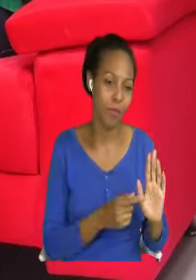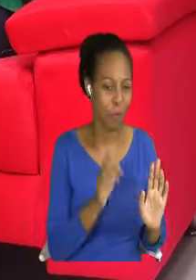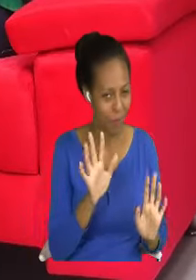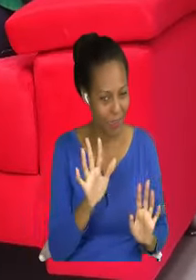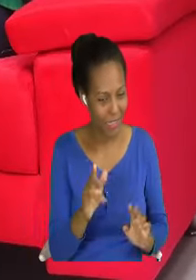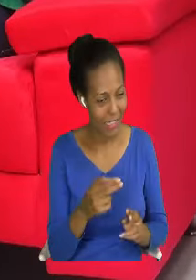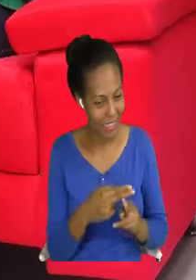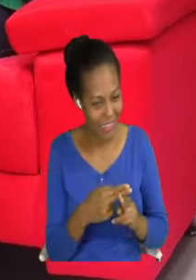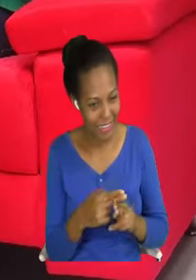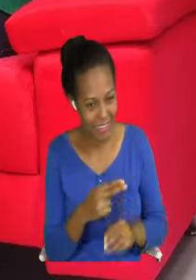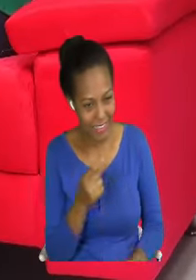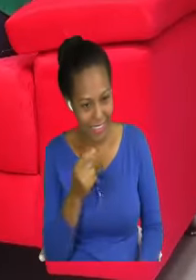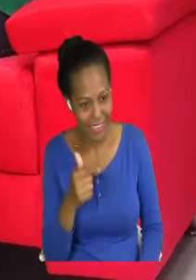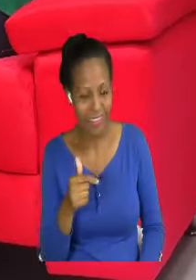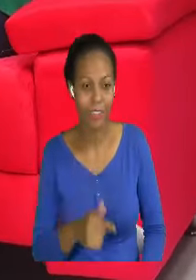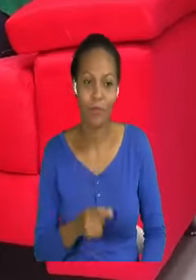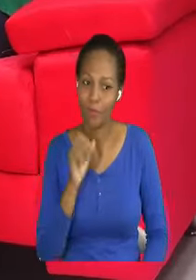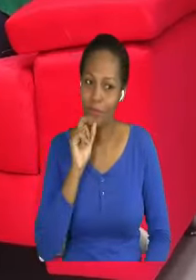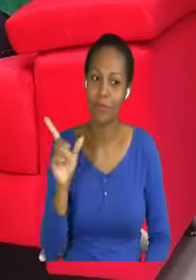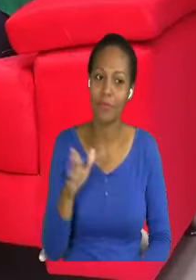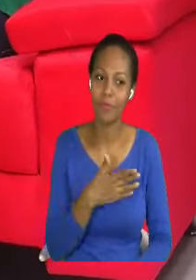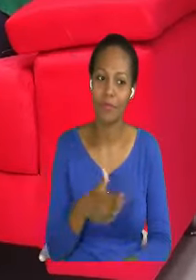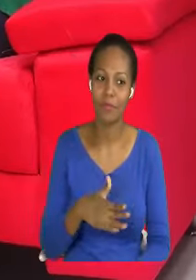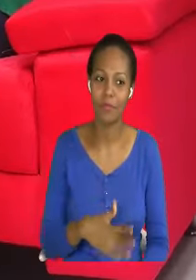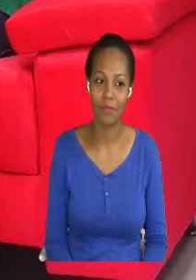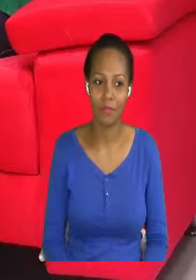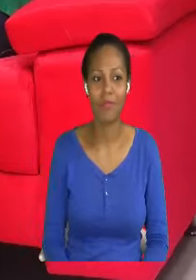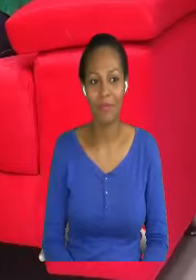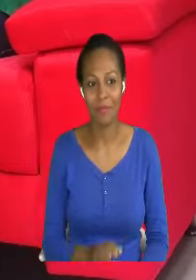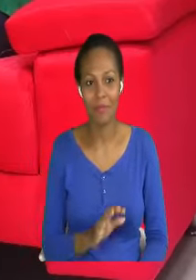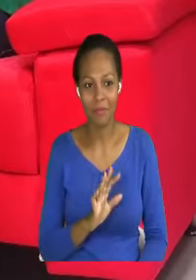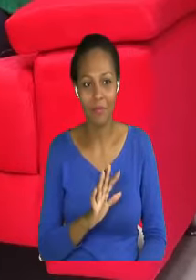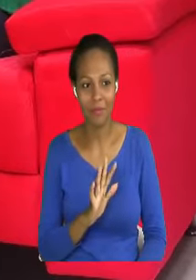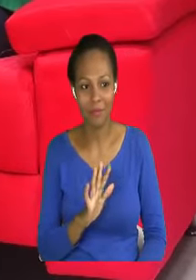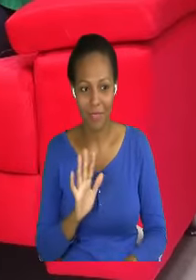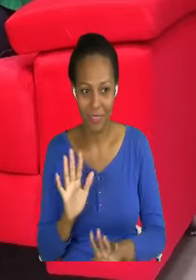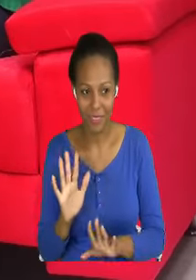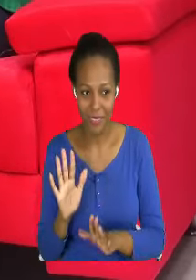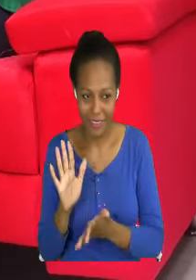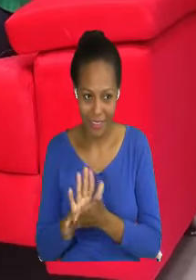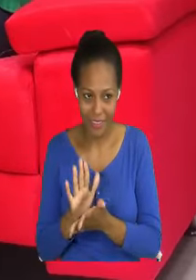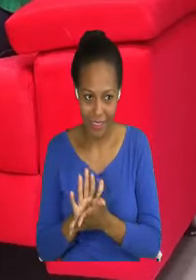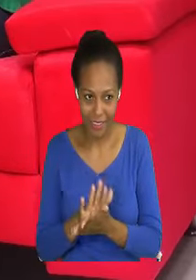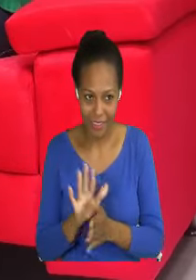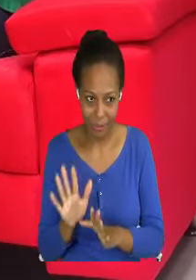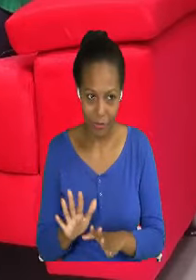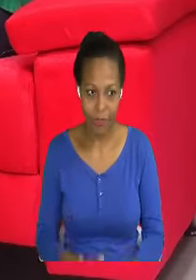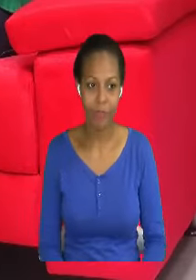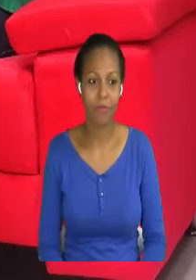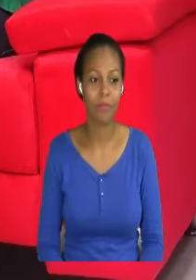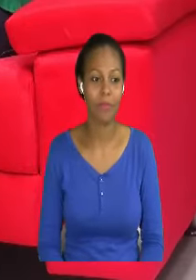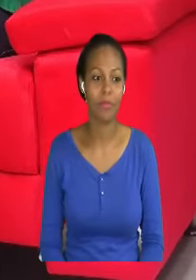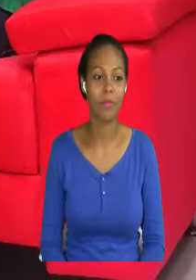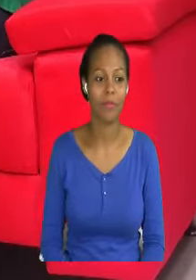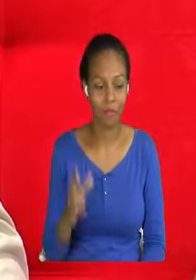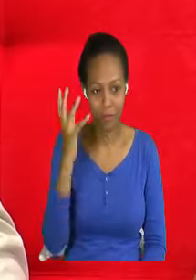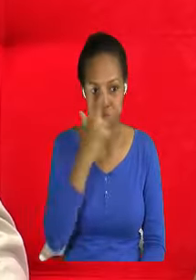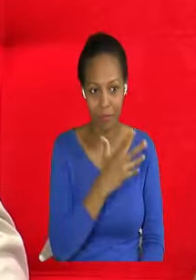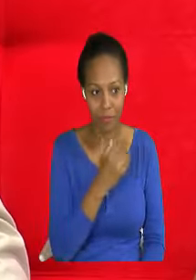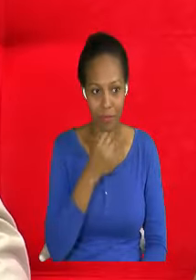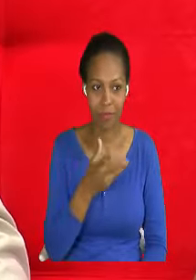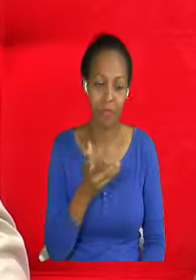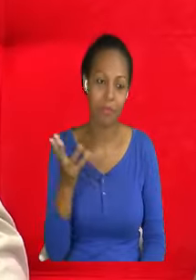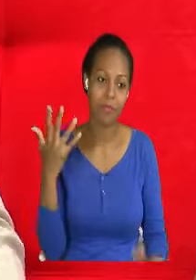ese es el numeral que vamos a manejar. ¿Cómo se llama la canción? Falta poquito. Sí, es una canción bien bonita, es